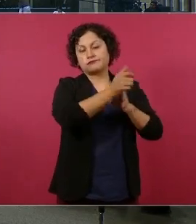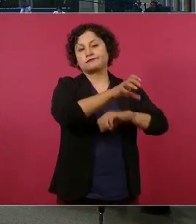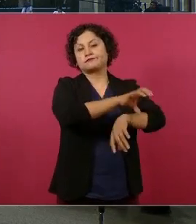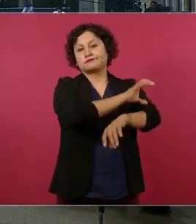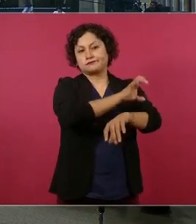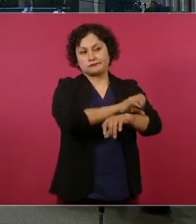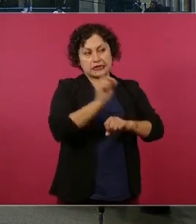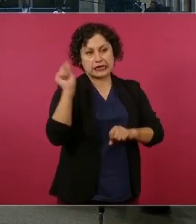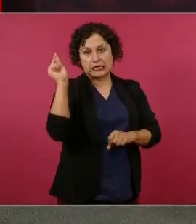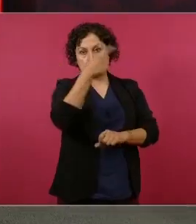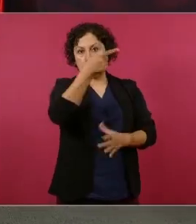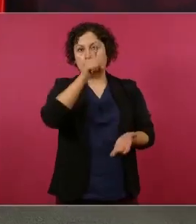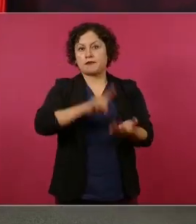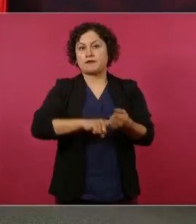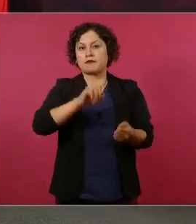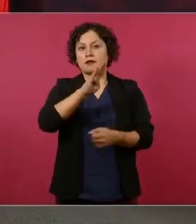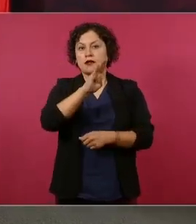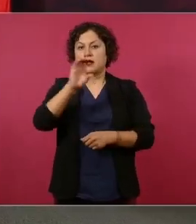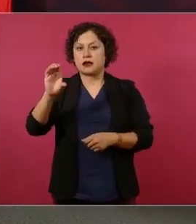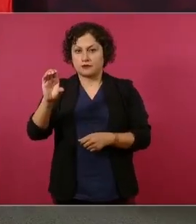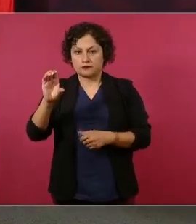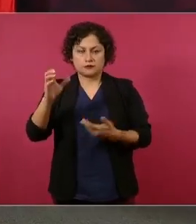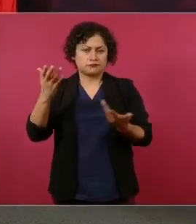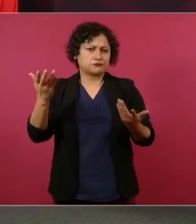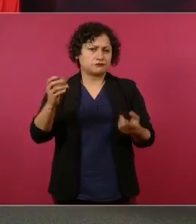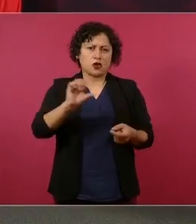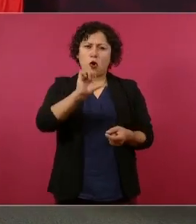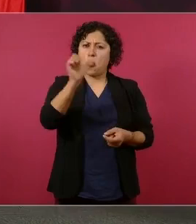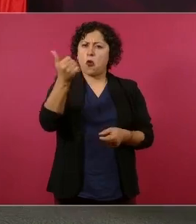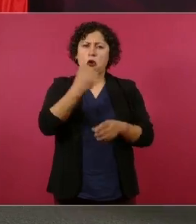Y hay muchas otras cosas.